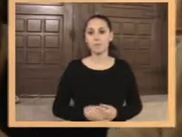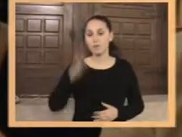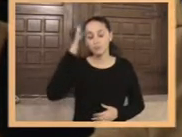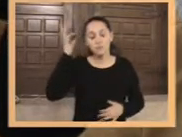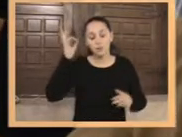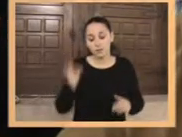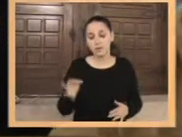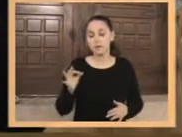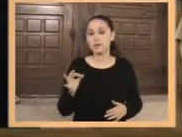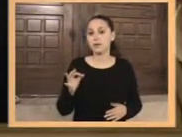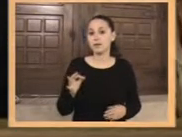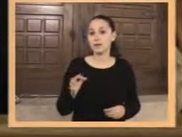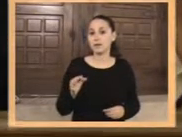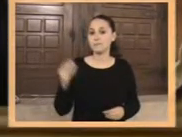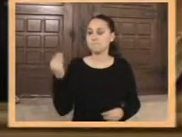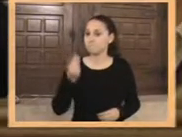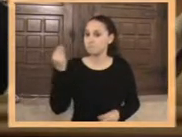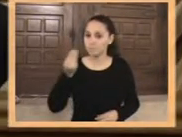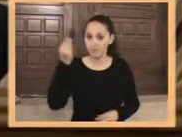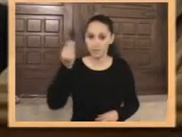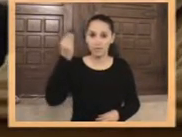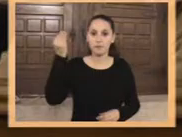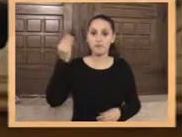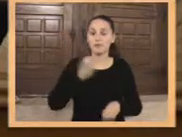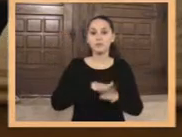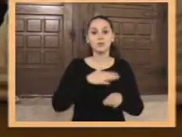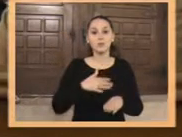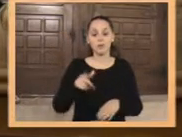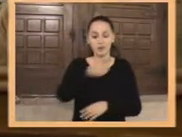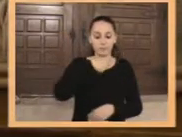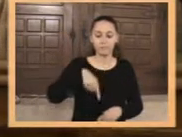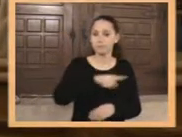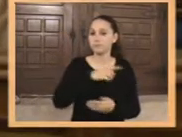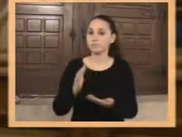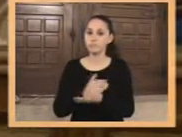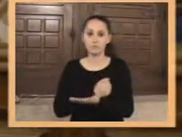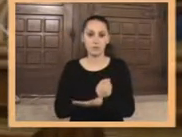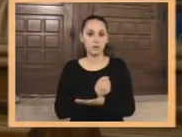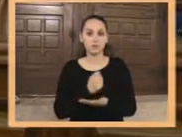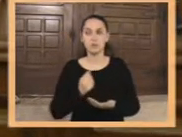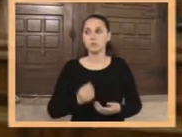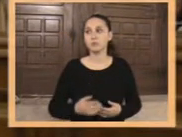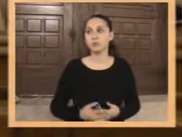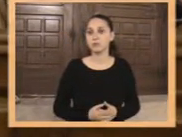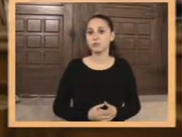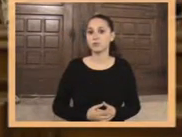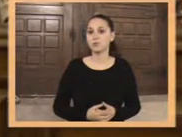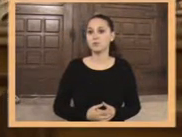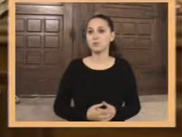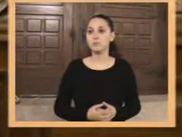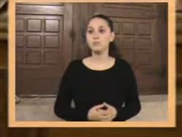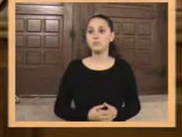Creo que es lo más beneficioso precisamente para nosotros, ¿no? Tesis, antitesis y síntesis.